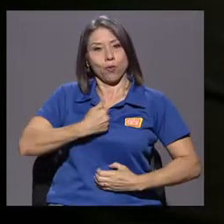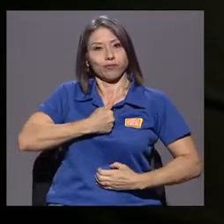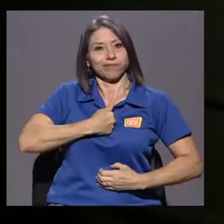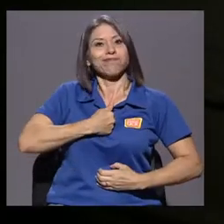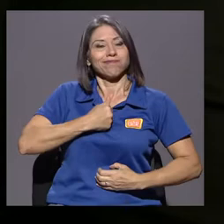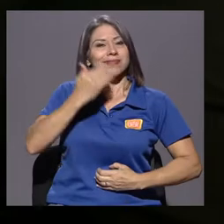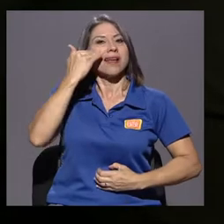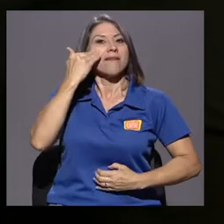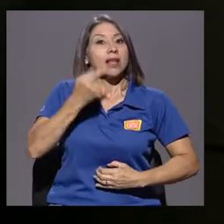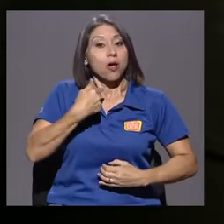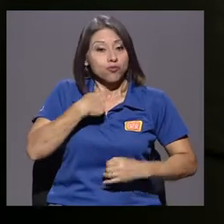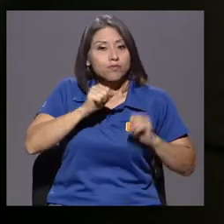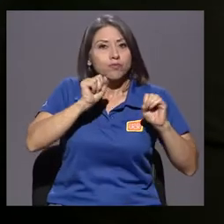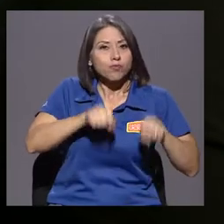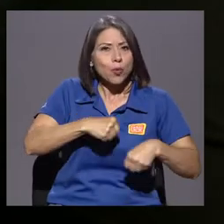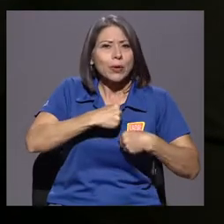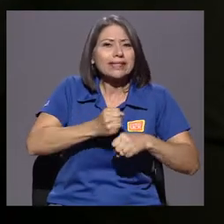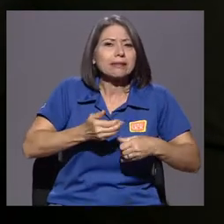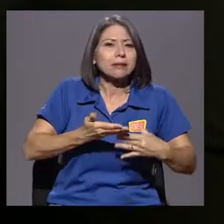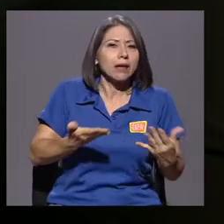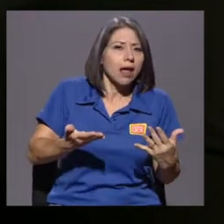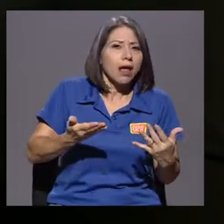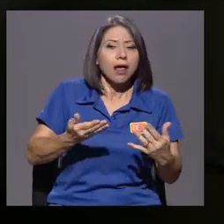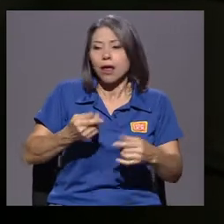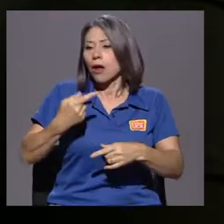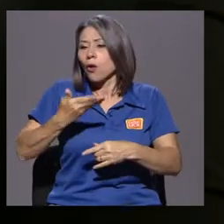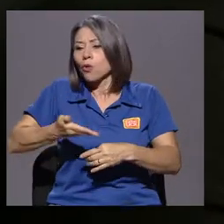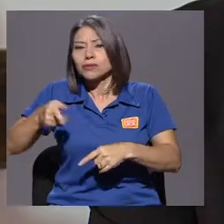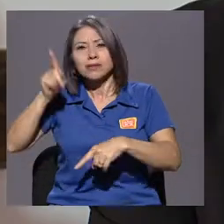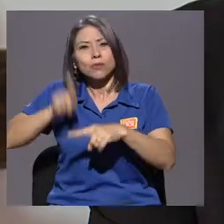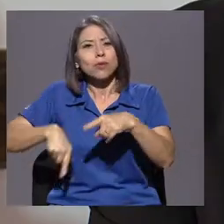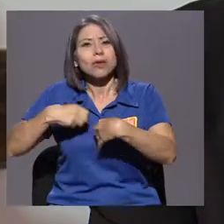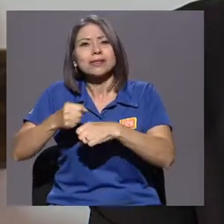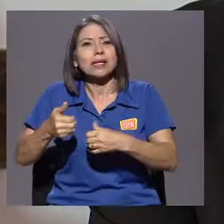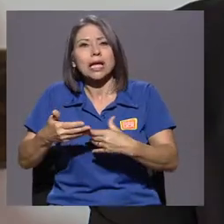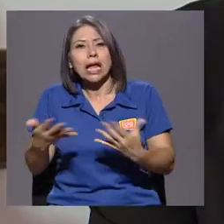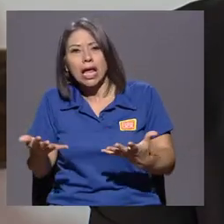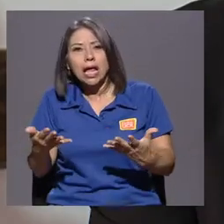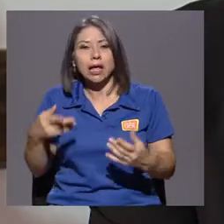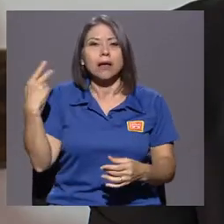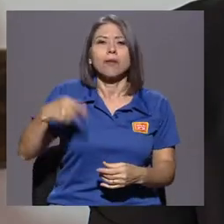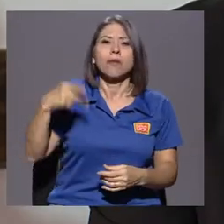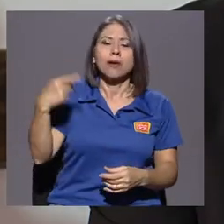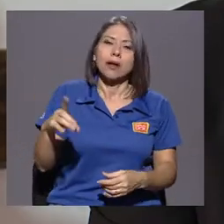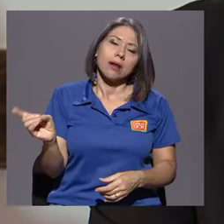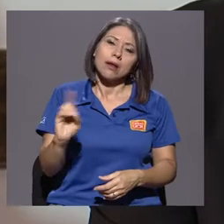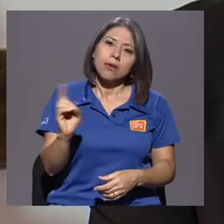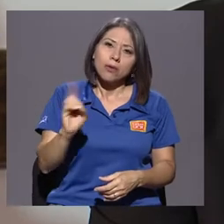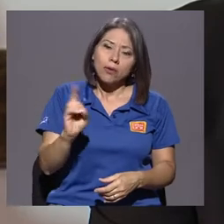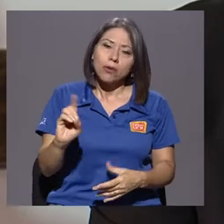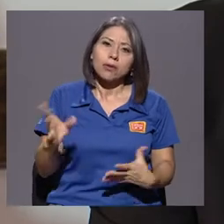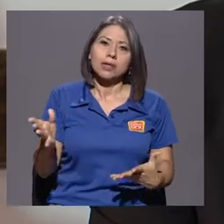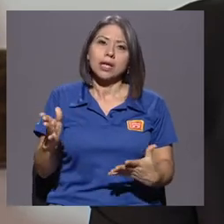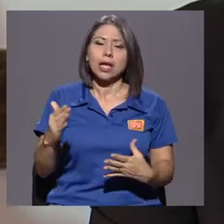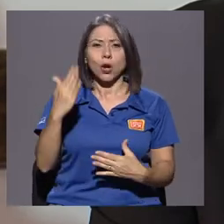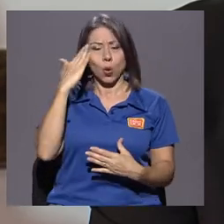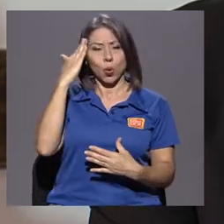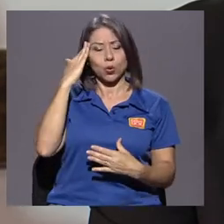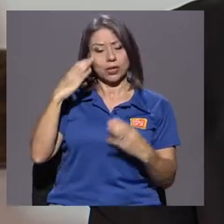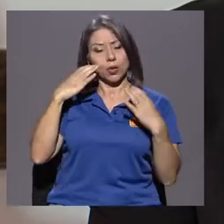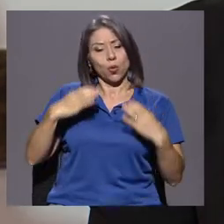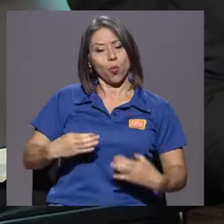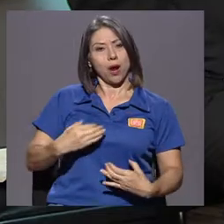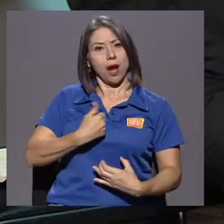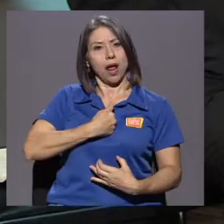sos capaces de qué cosas debes más bien nos tenerte dónde está el peligro conocer el cuerpo tuyo